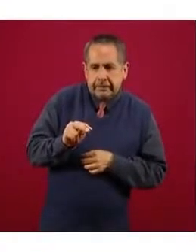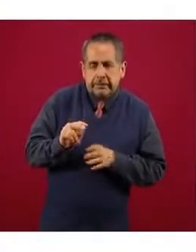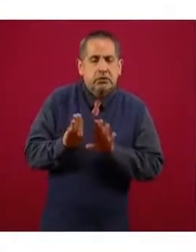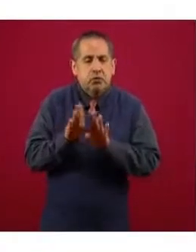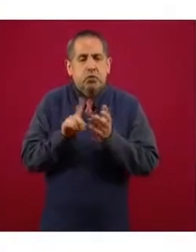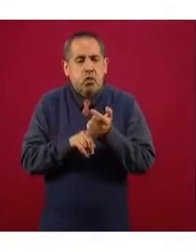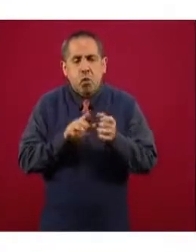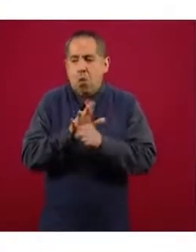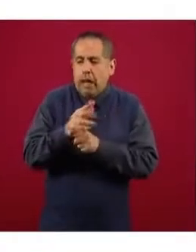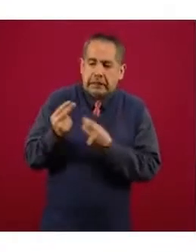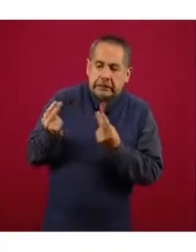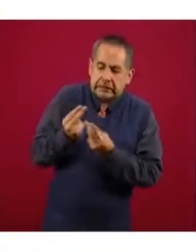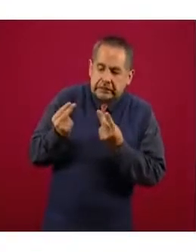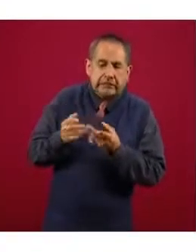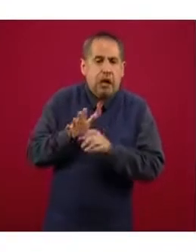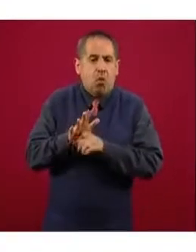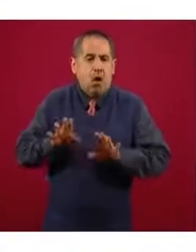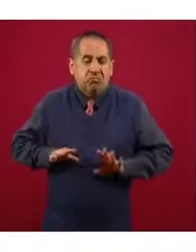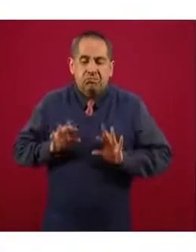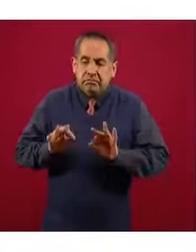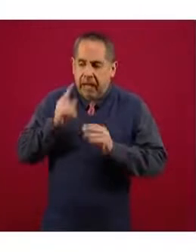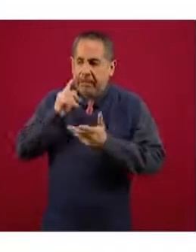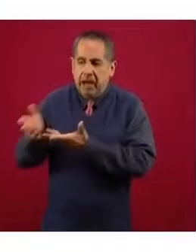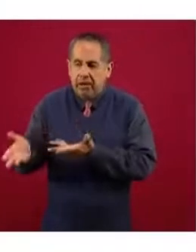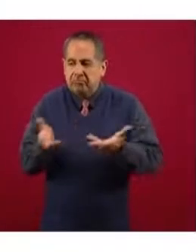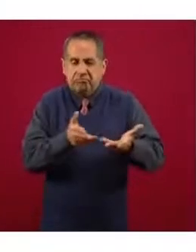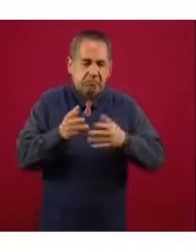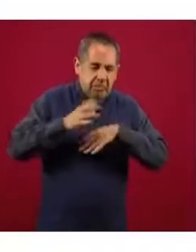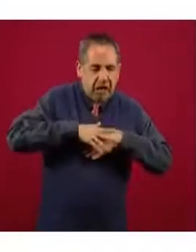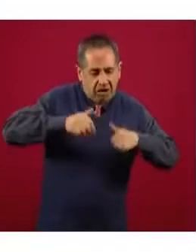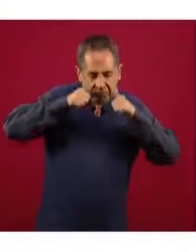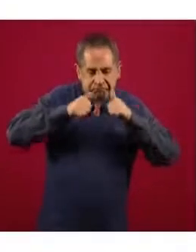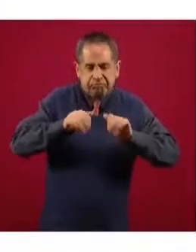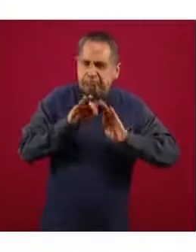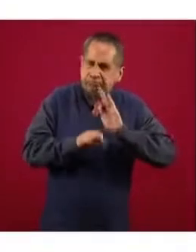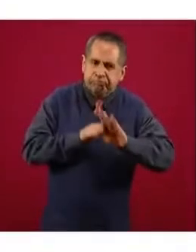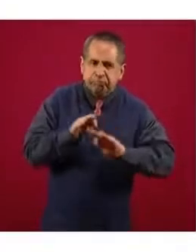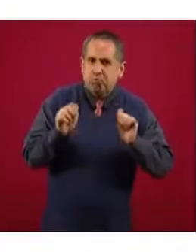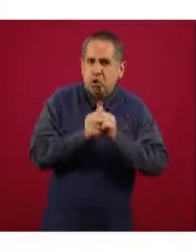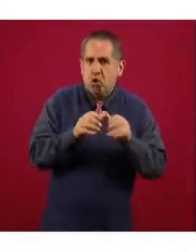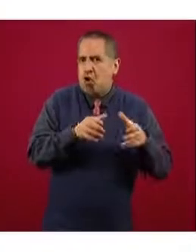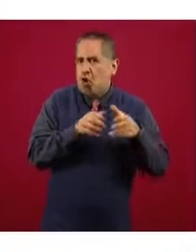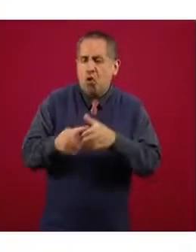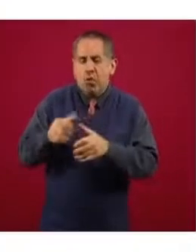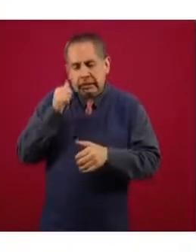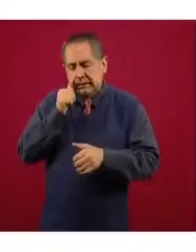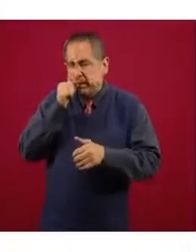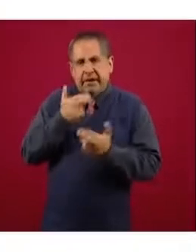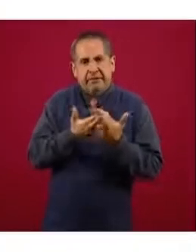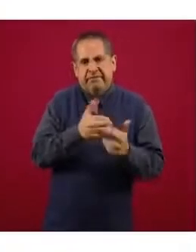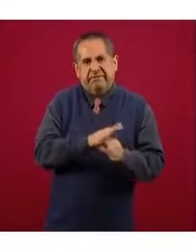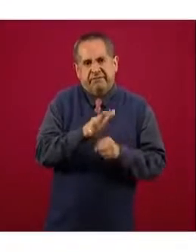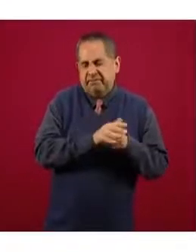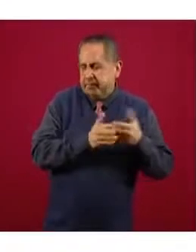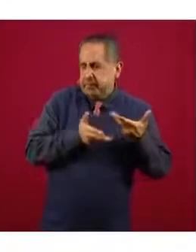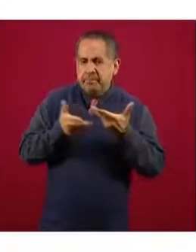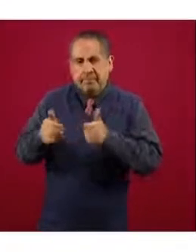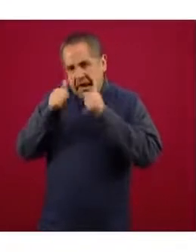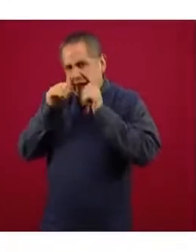de camas y qué necesidades son las que en su momento deben enfocarse los trabajos conjuntos para siempre tener estas